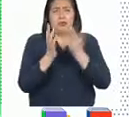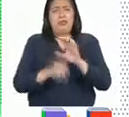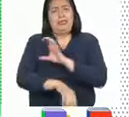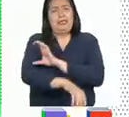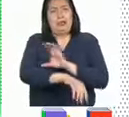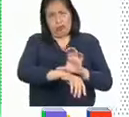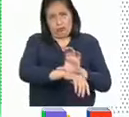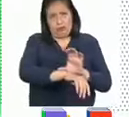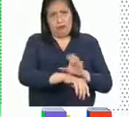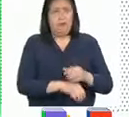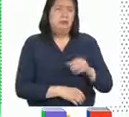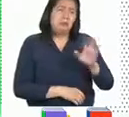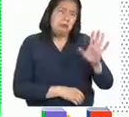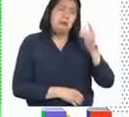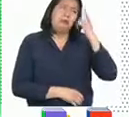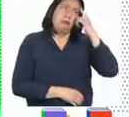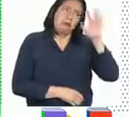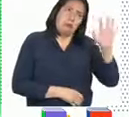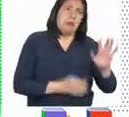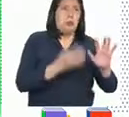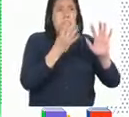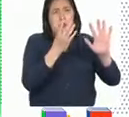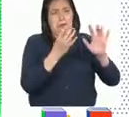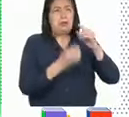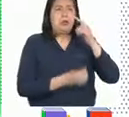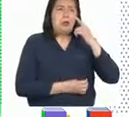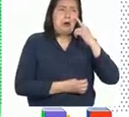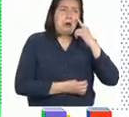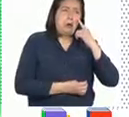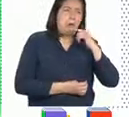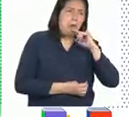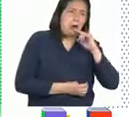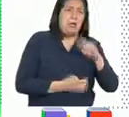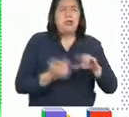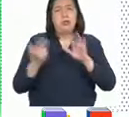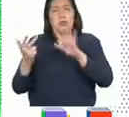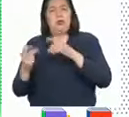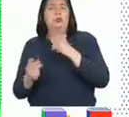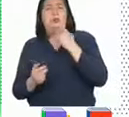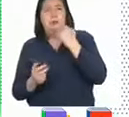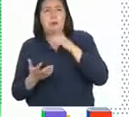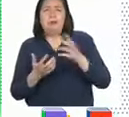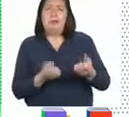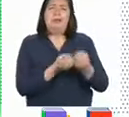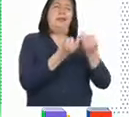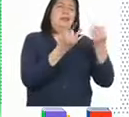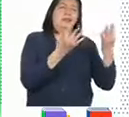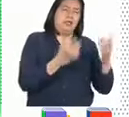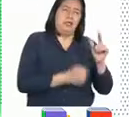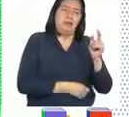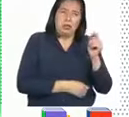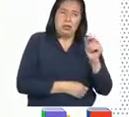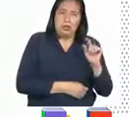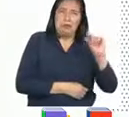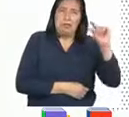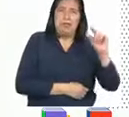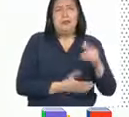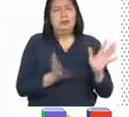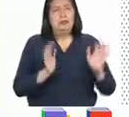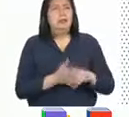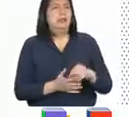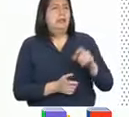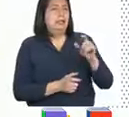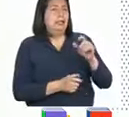de la costa. Supondré que 9 son mujeres y 8 son varones, por la cantidad de mujeres que es un poquito mayor.